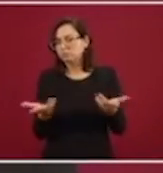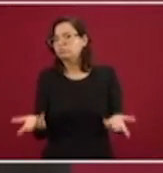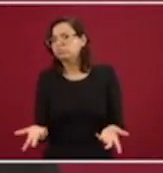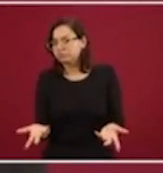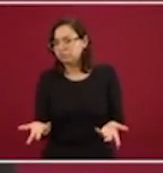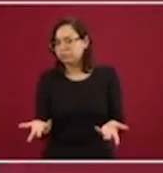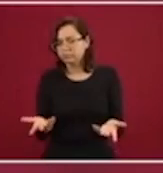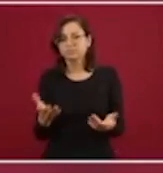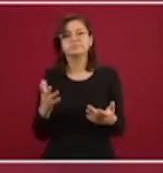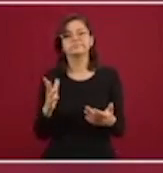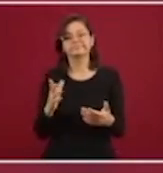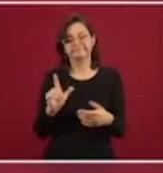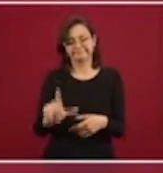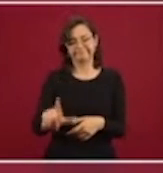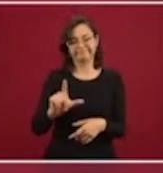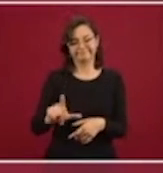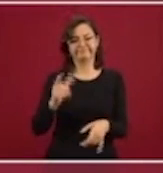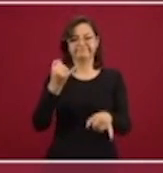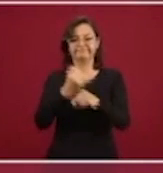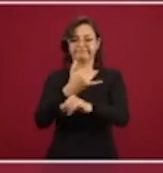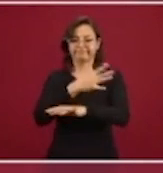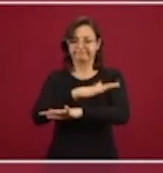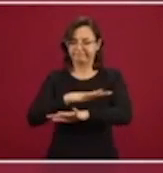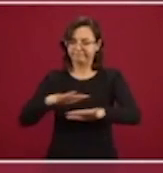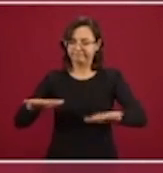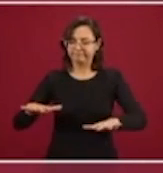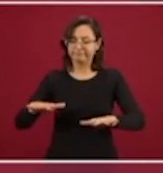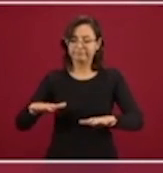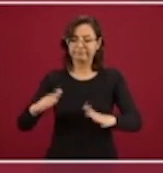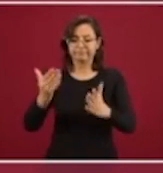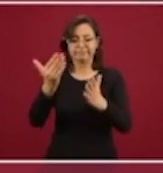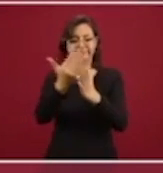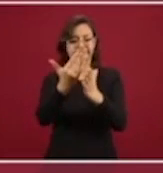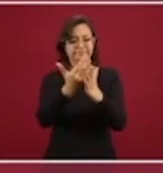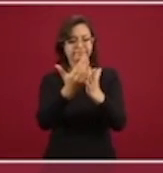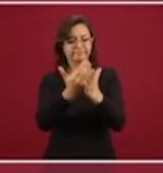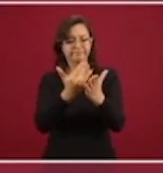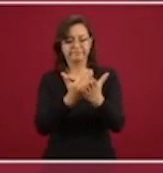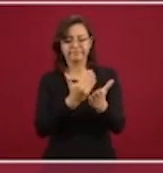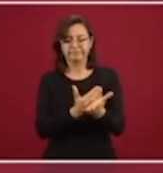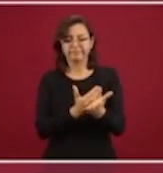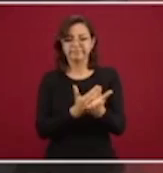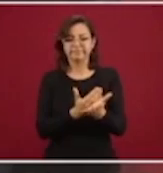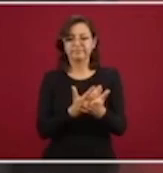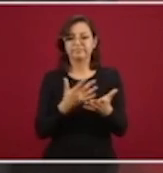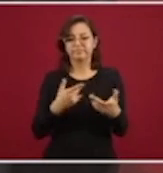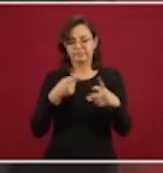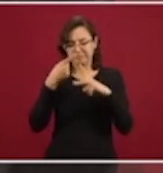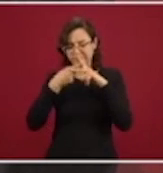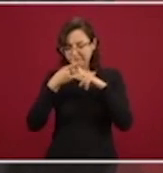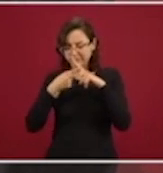Todo esto con apego a los análisis,